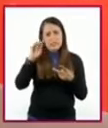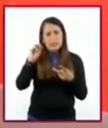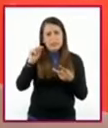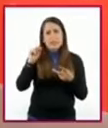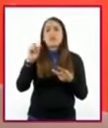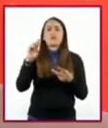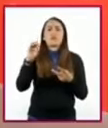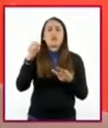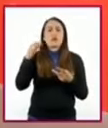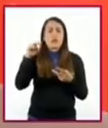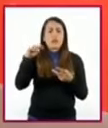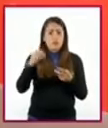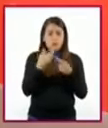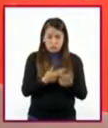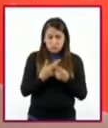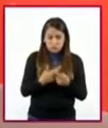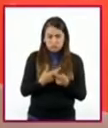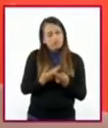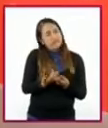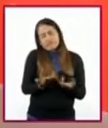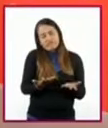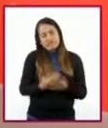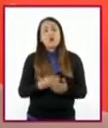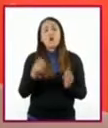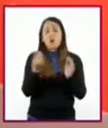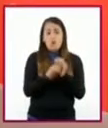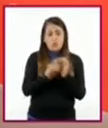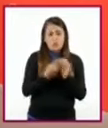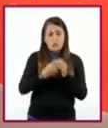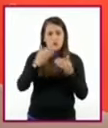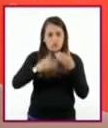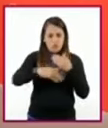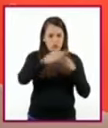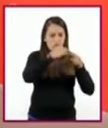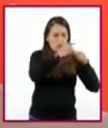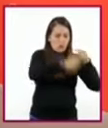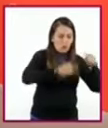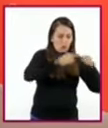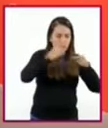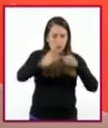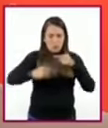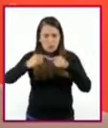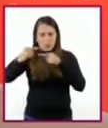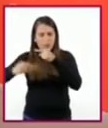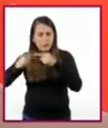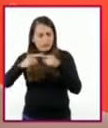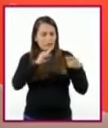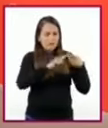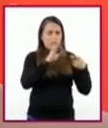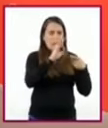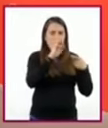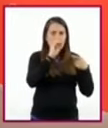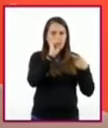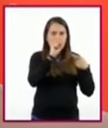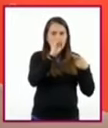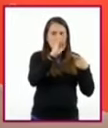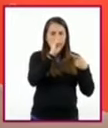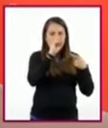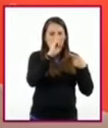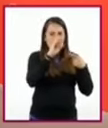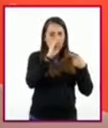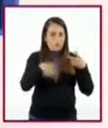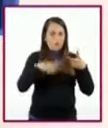ya se mencionó, en esta sesión estudiaremos tres ciclos biogeoquímicos, fósforo, nitrógeno y